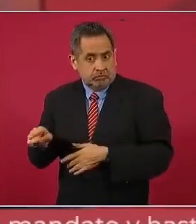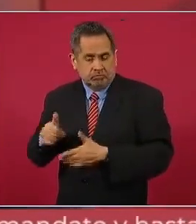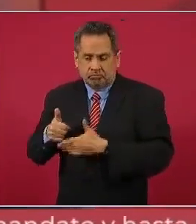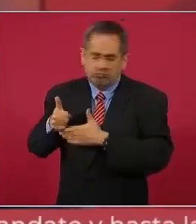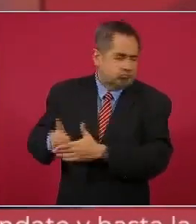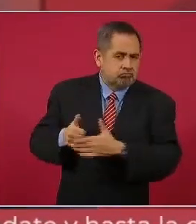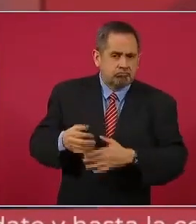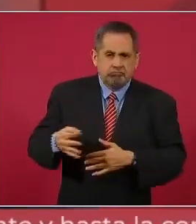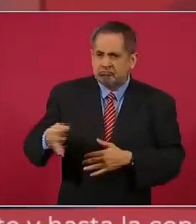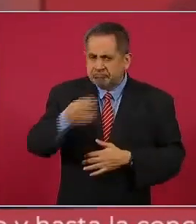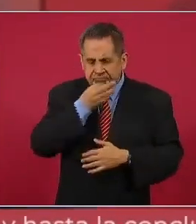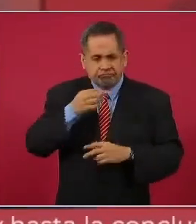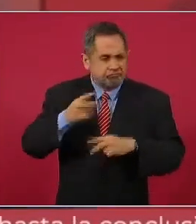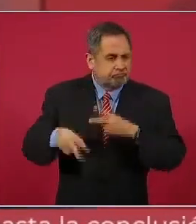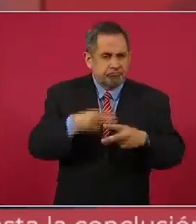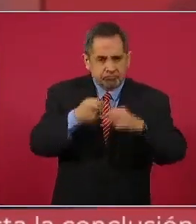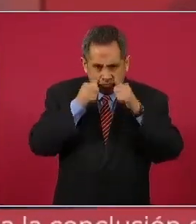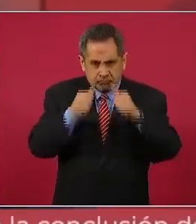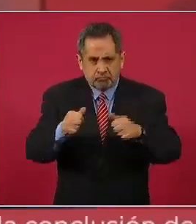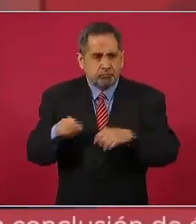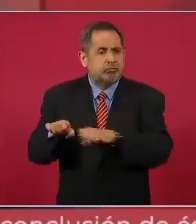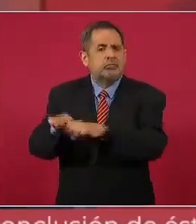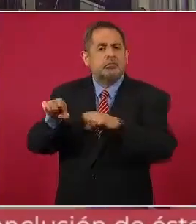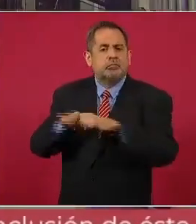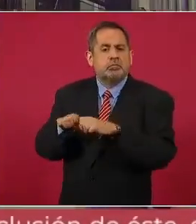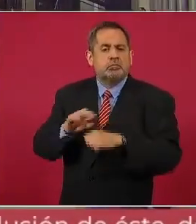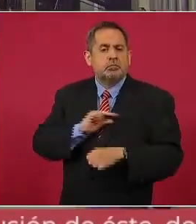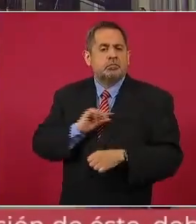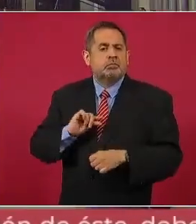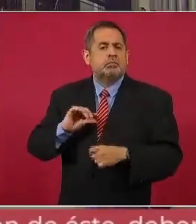ella tiene un equipo especial,